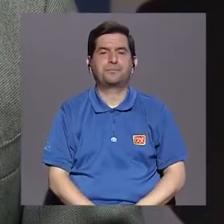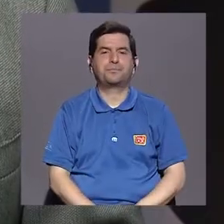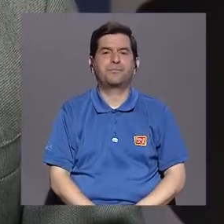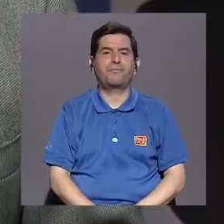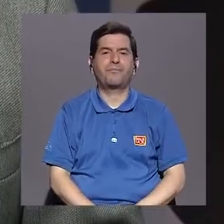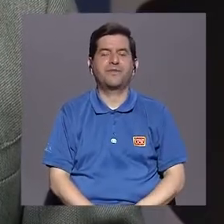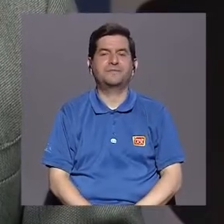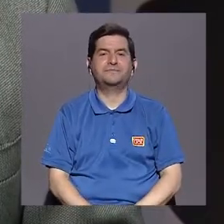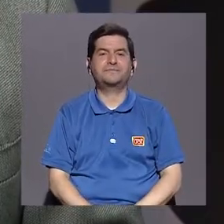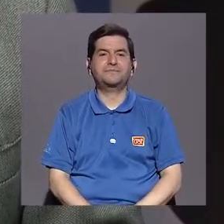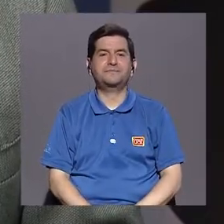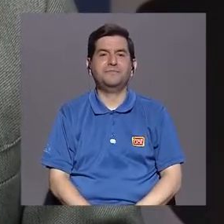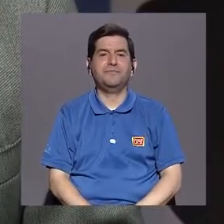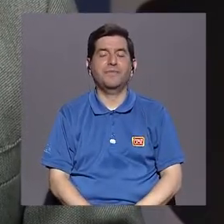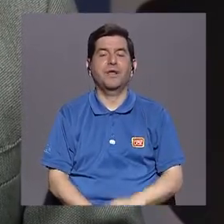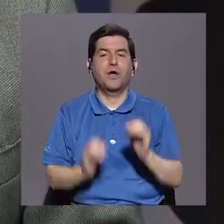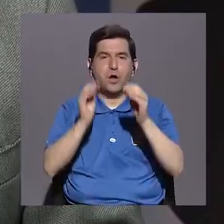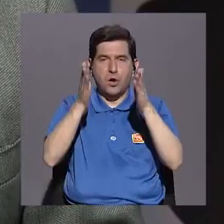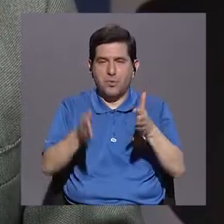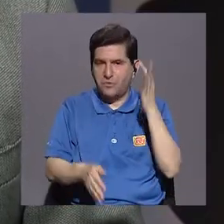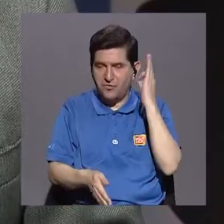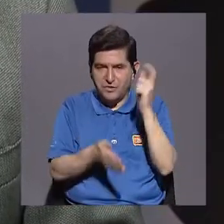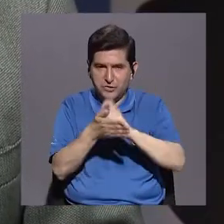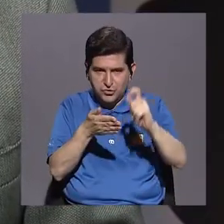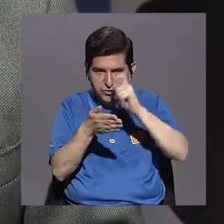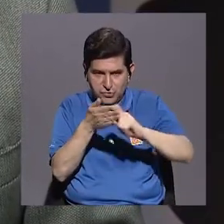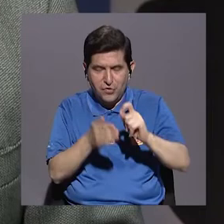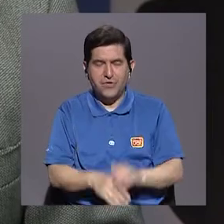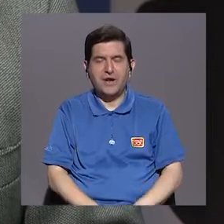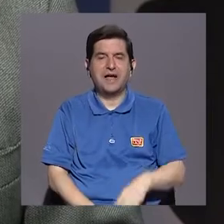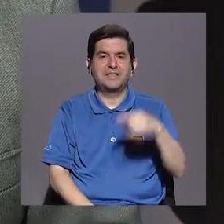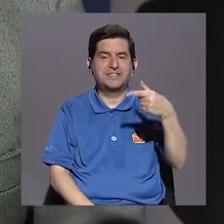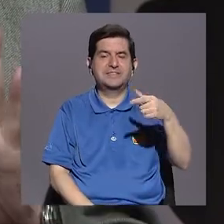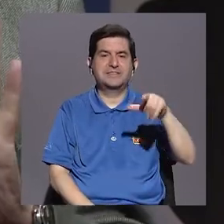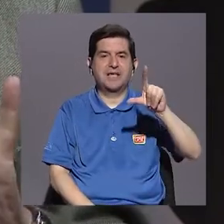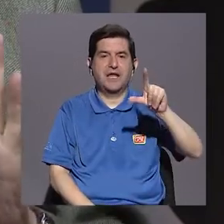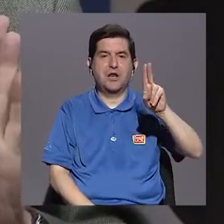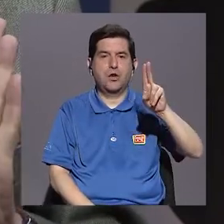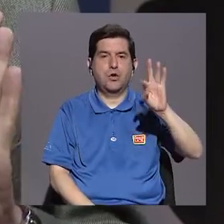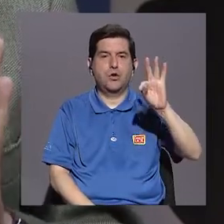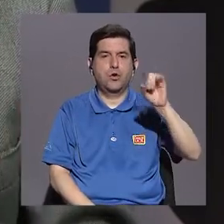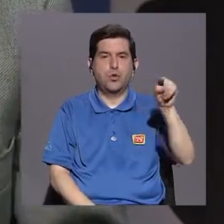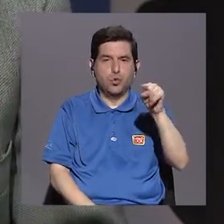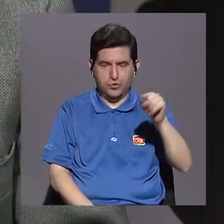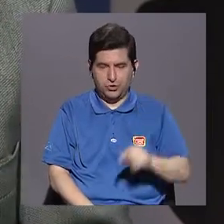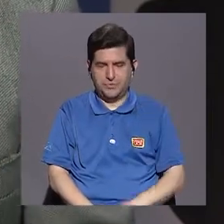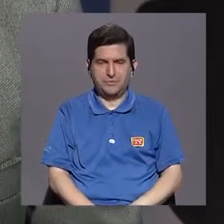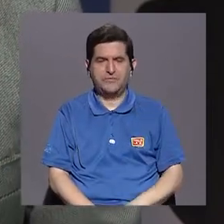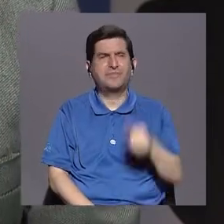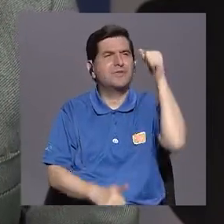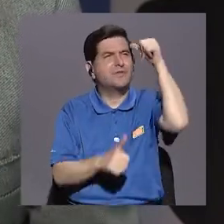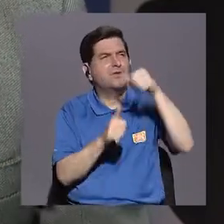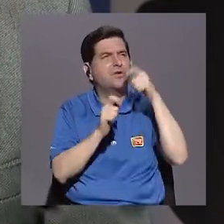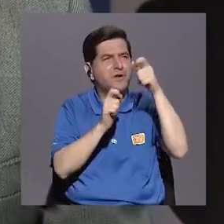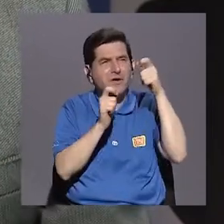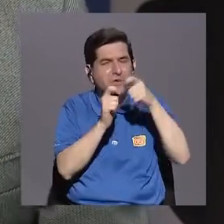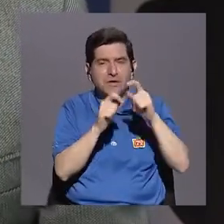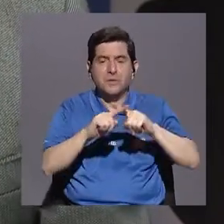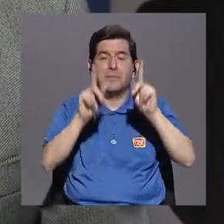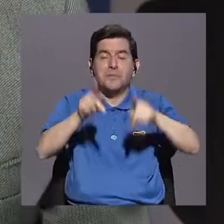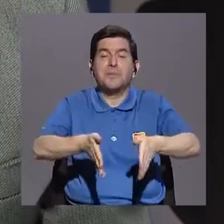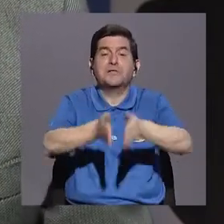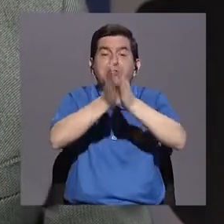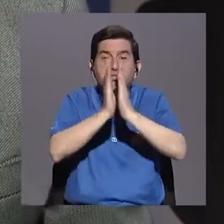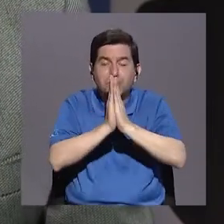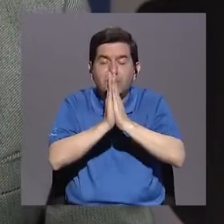es una profesora de la escuela y giselle lutz alguna el detalle no me acuerdo pero a alguien le pidió